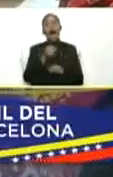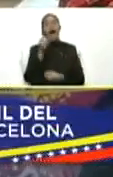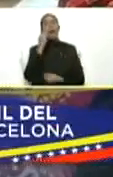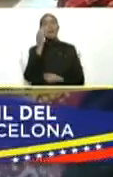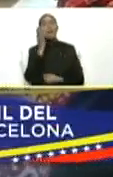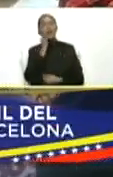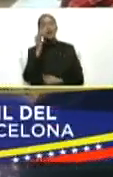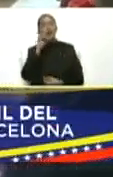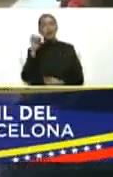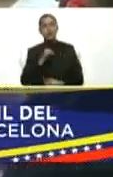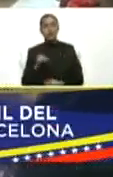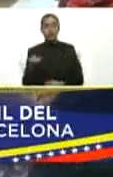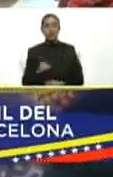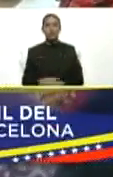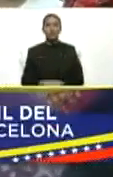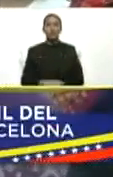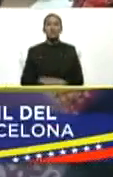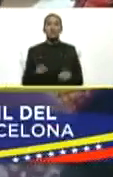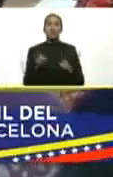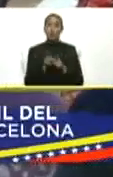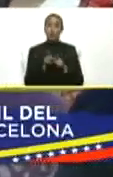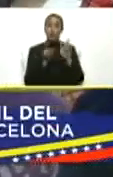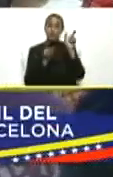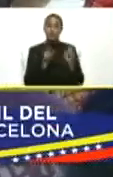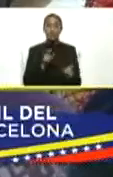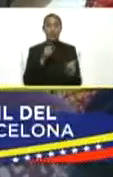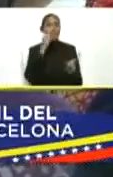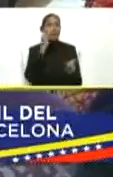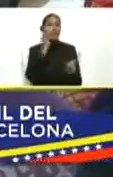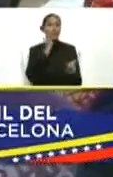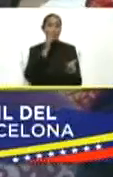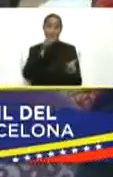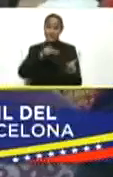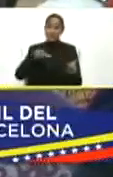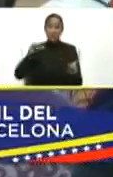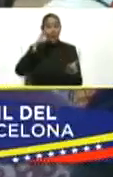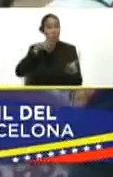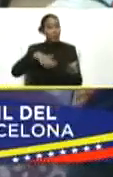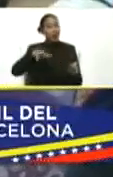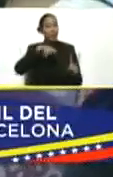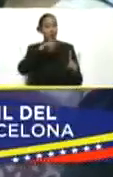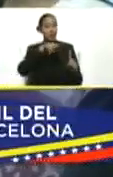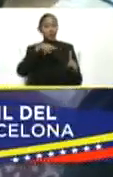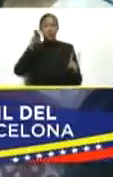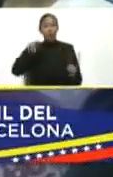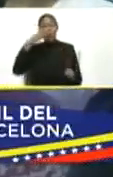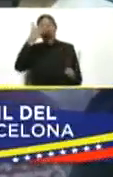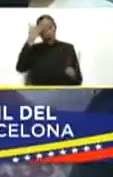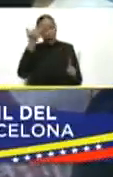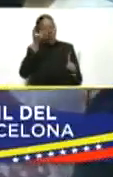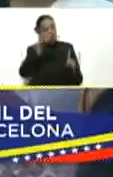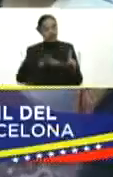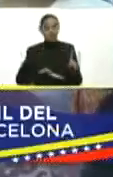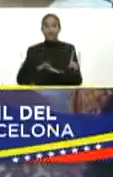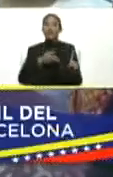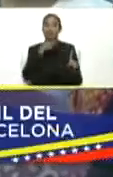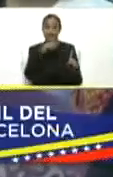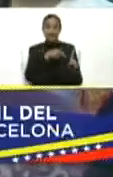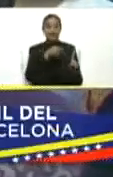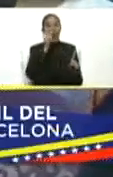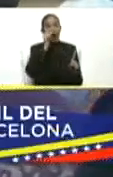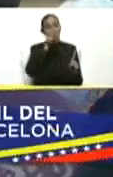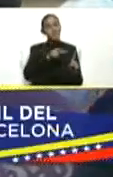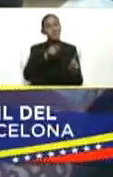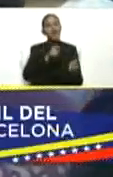como un padrino nunca olvida. Así se mude, ¿verdad? Así se mude. Así se mude, ¿verdad,